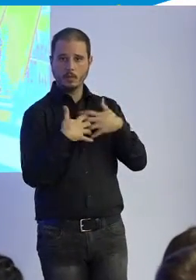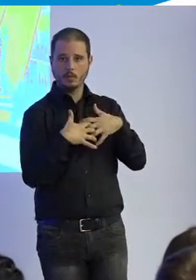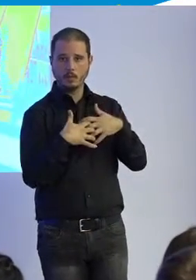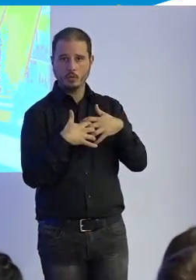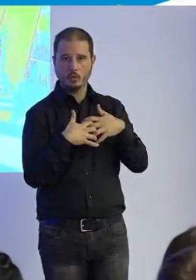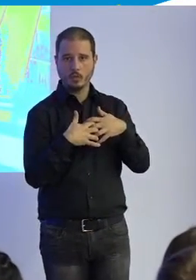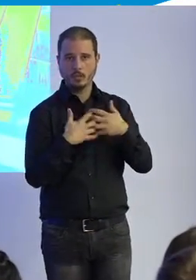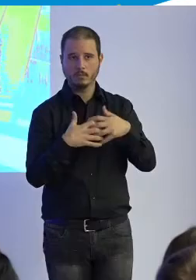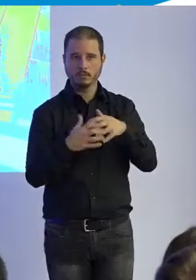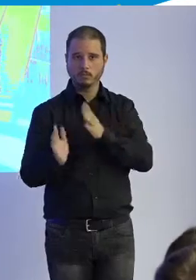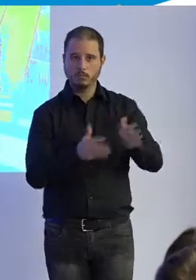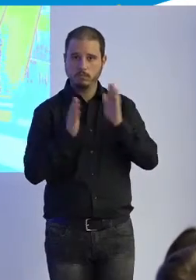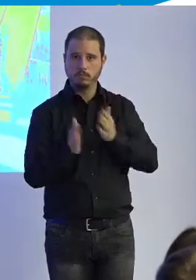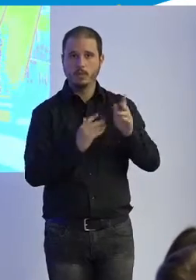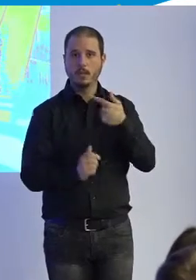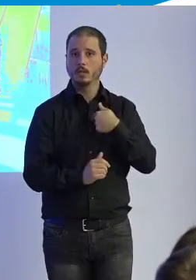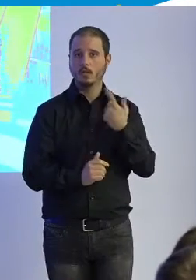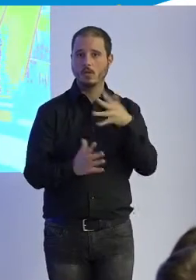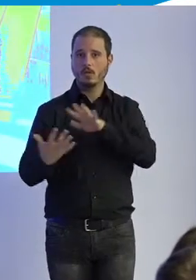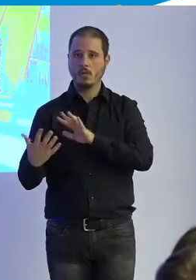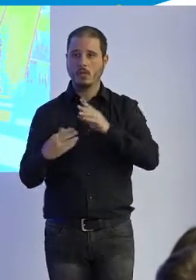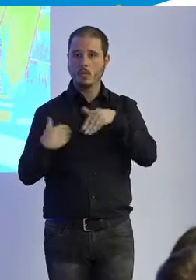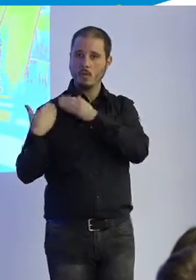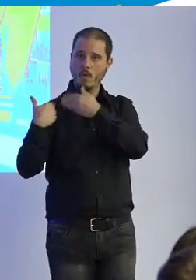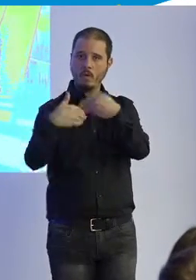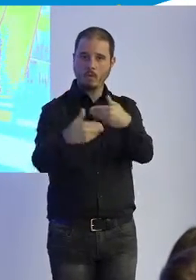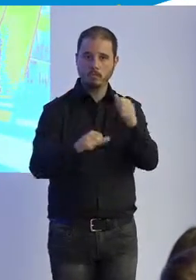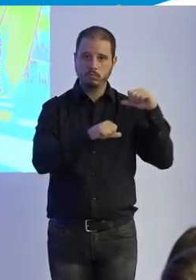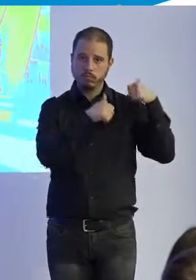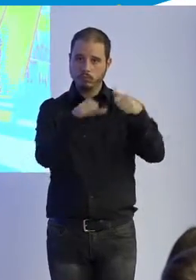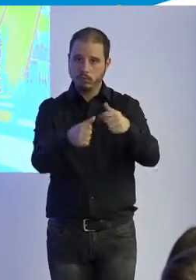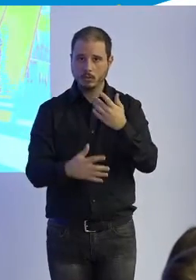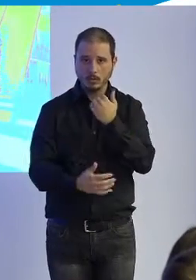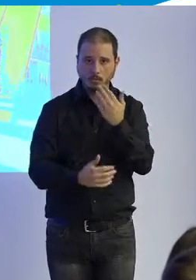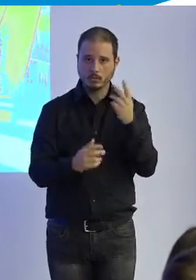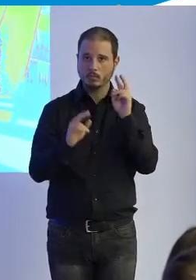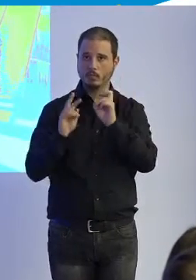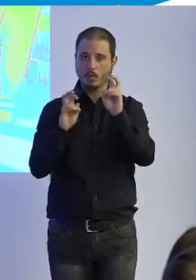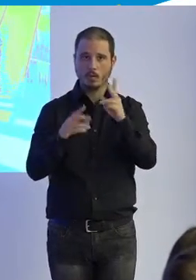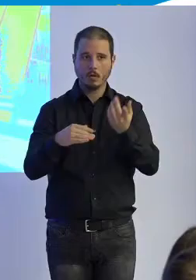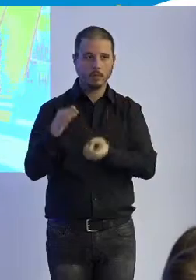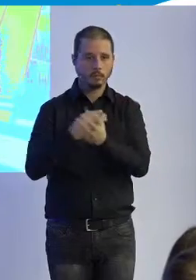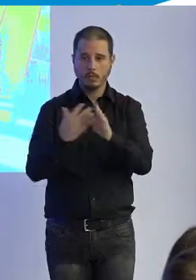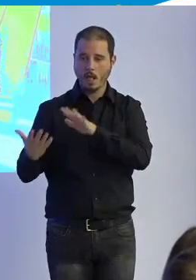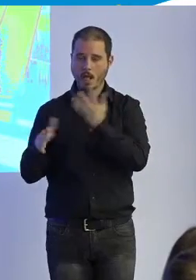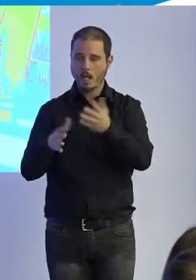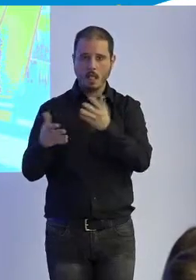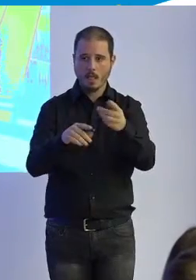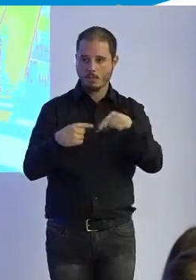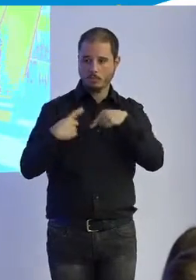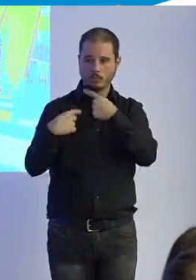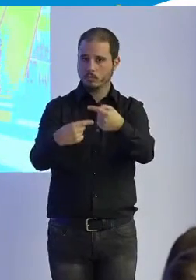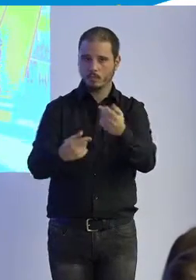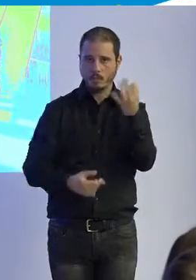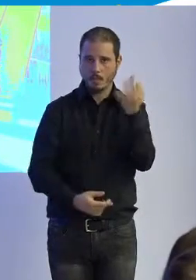o ha evolucionado y se ha adaptado a lo nuevo o es complicado. Vamos a tener que estar continuamente adaptándonos. El tema